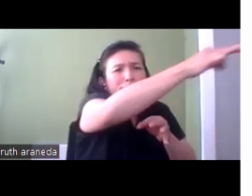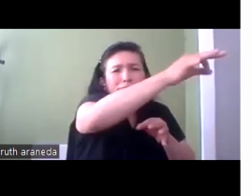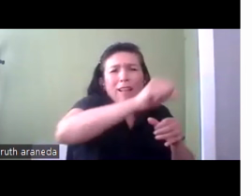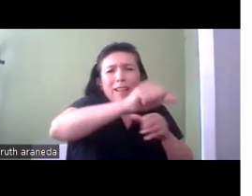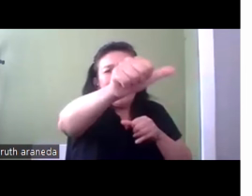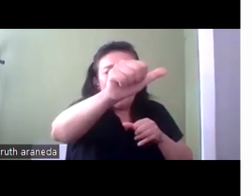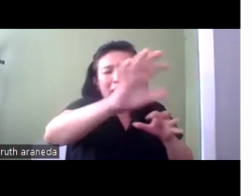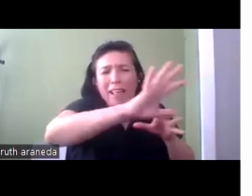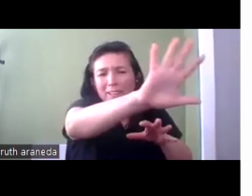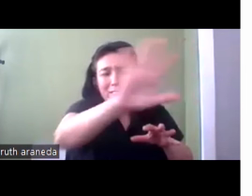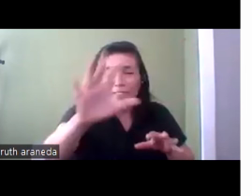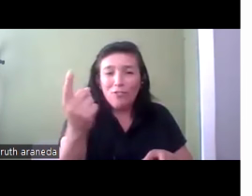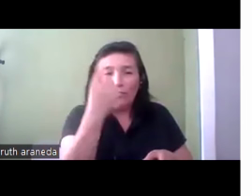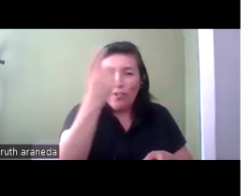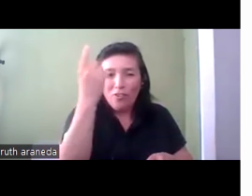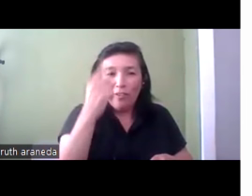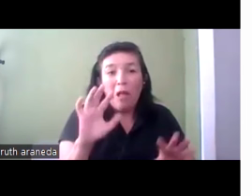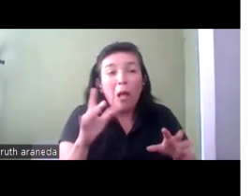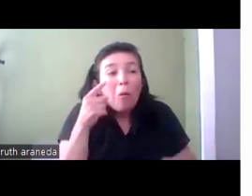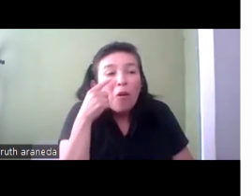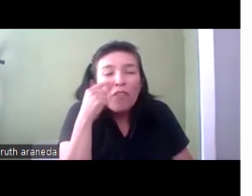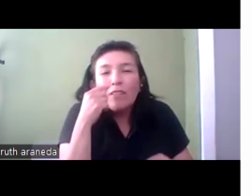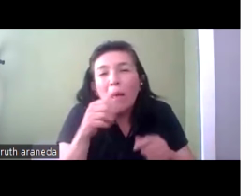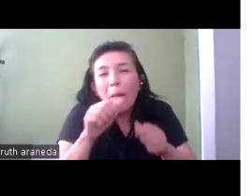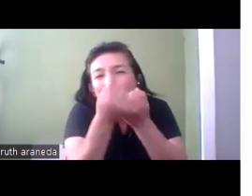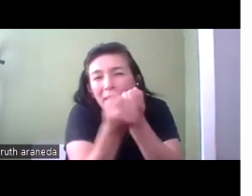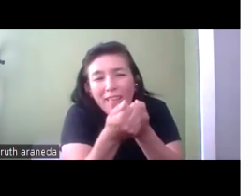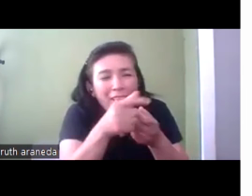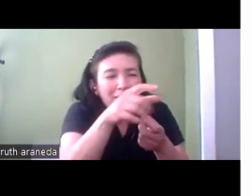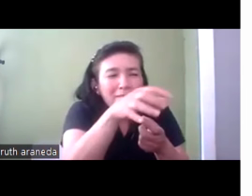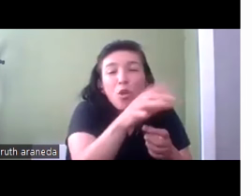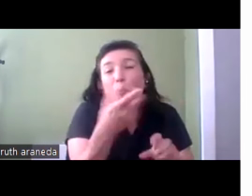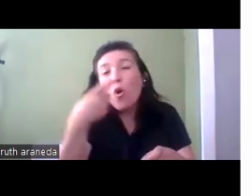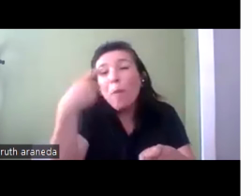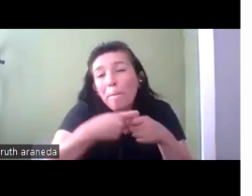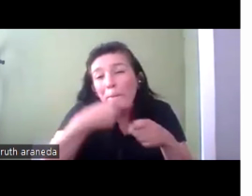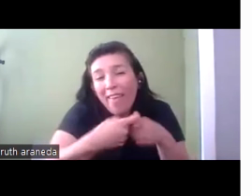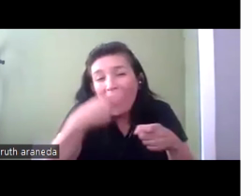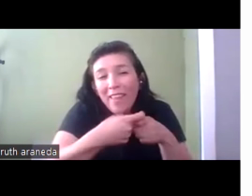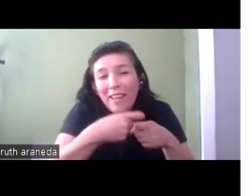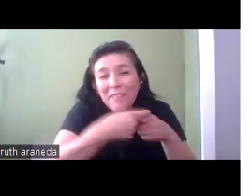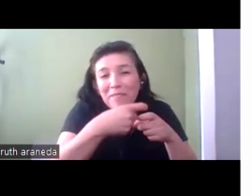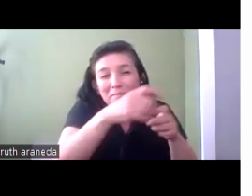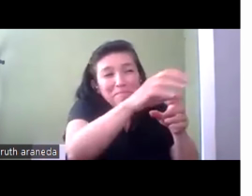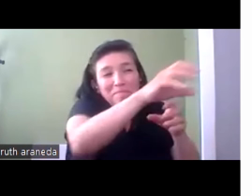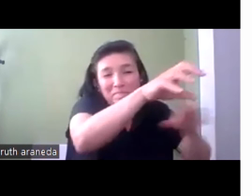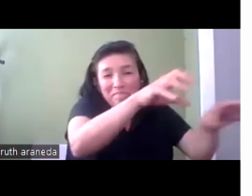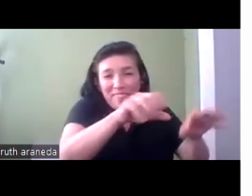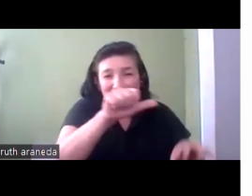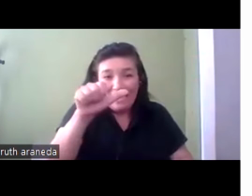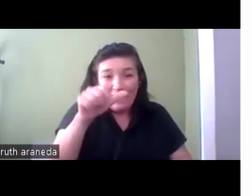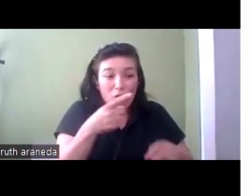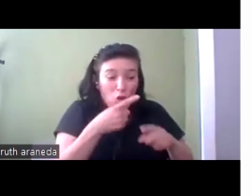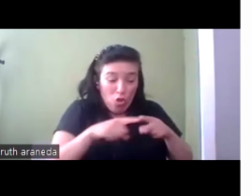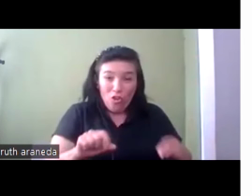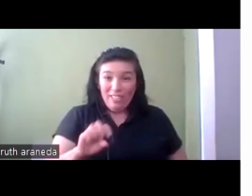materialidad. Podría ser un fragmento cerámico, podría ser una pieza lítica, entre otros elementos. Mientras tanto, 36 de